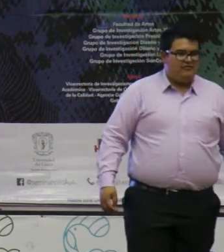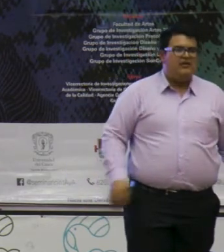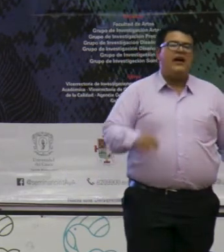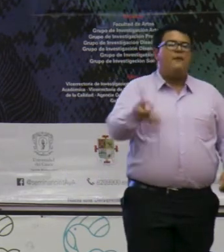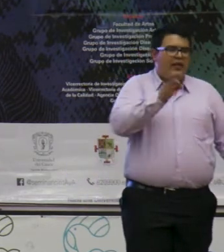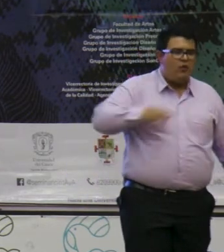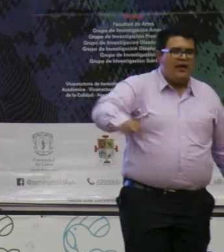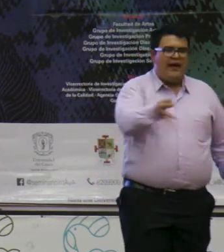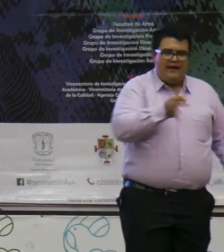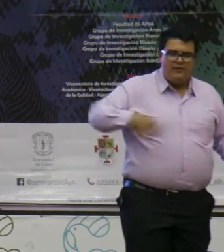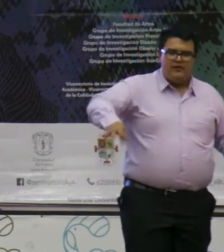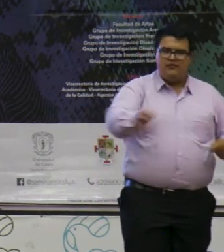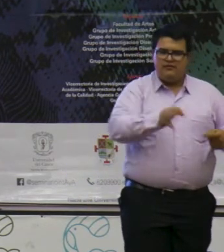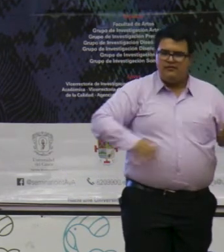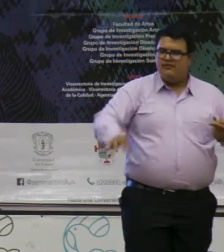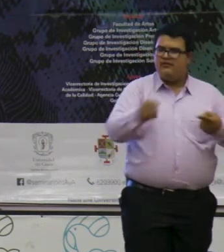Moléculas.